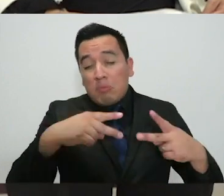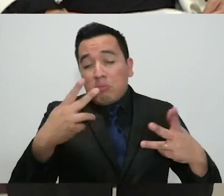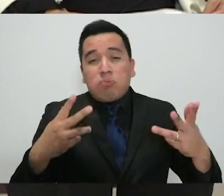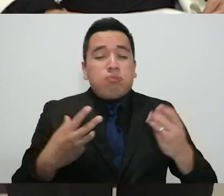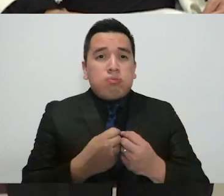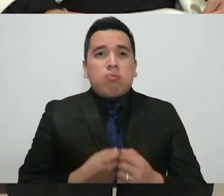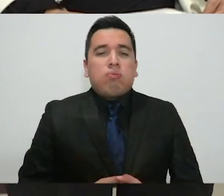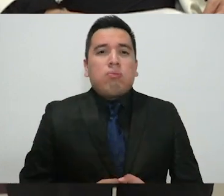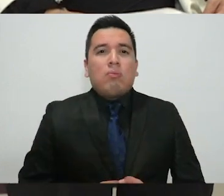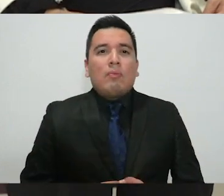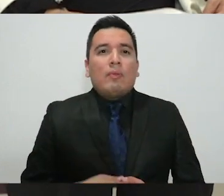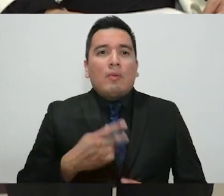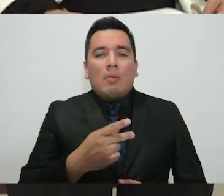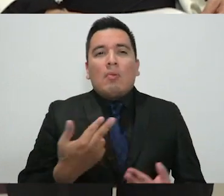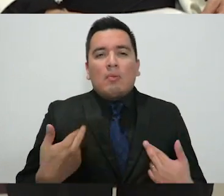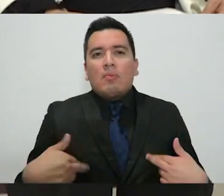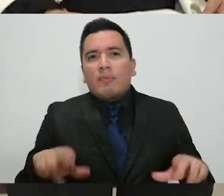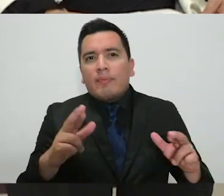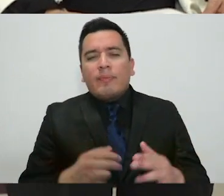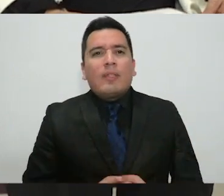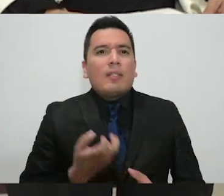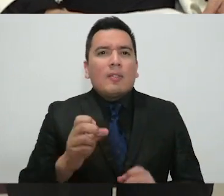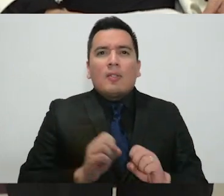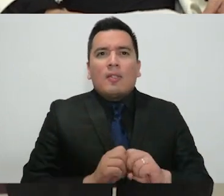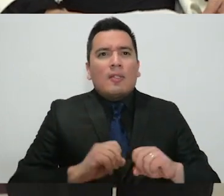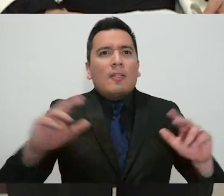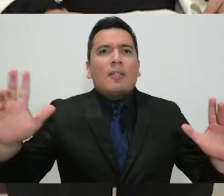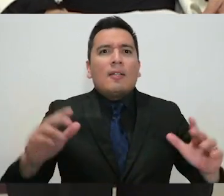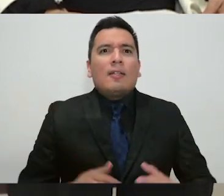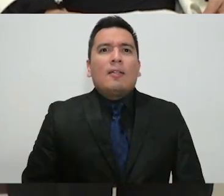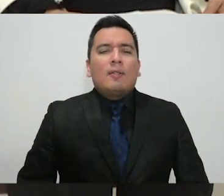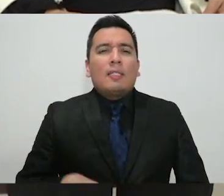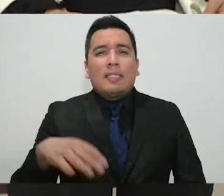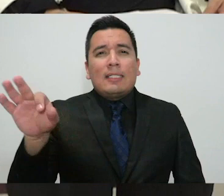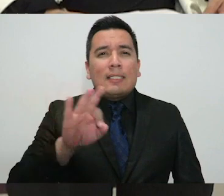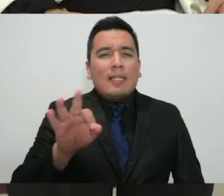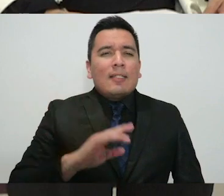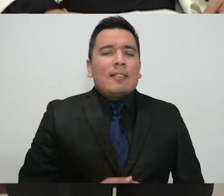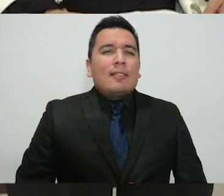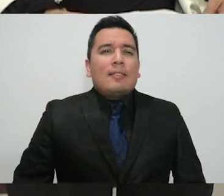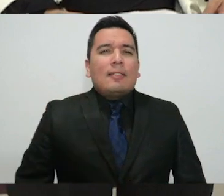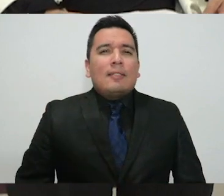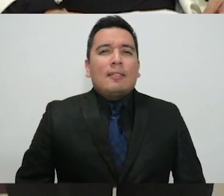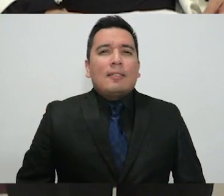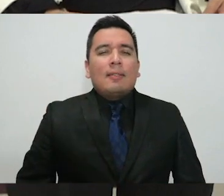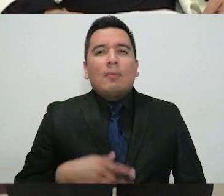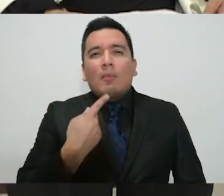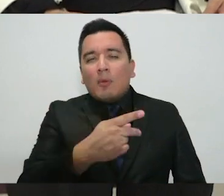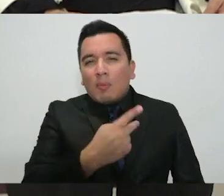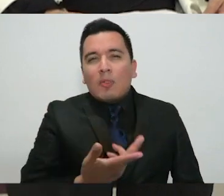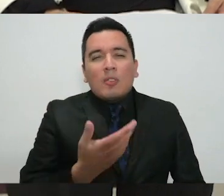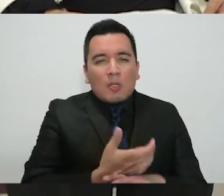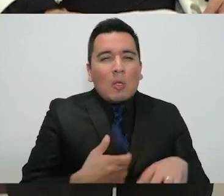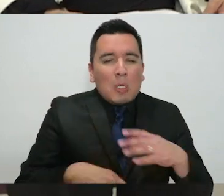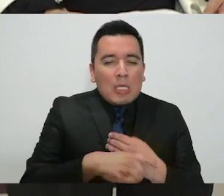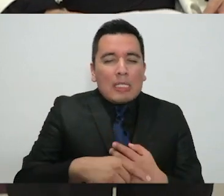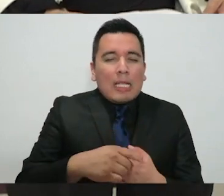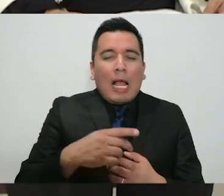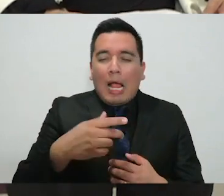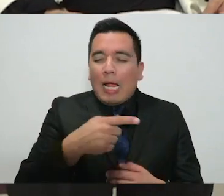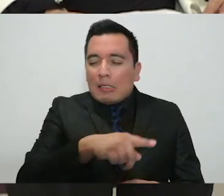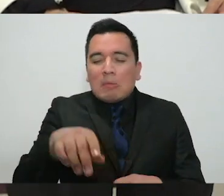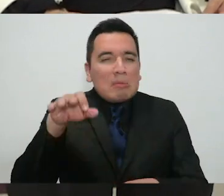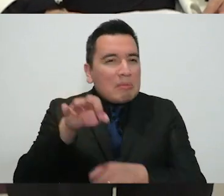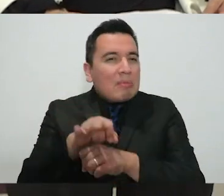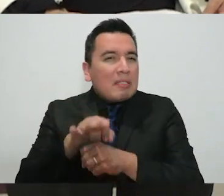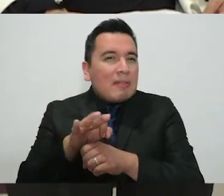los órganos representativos, pues es claro que va a traer o va a tratar de que los intereses de esa comunidad estén